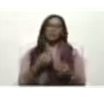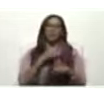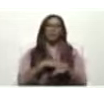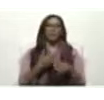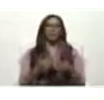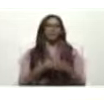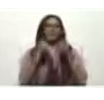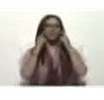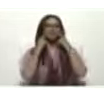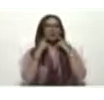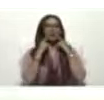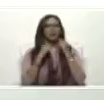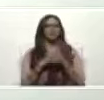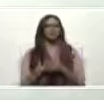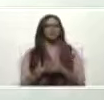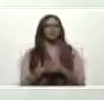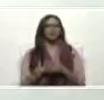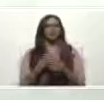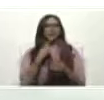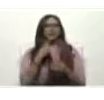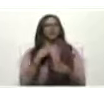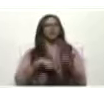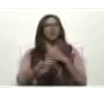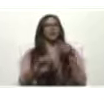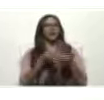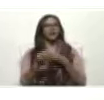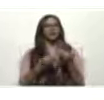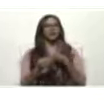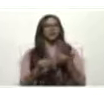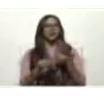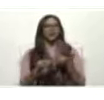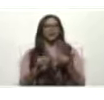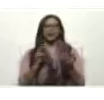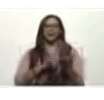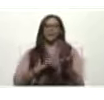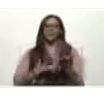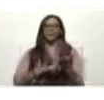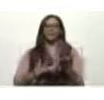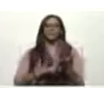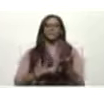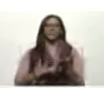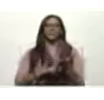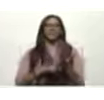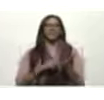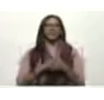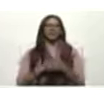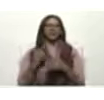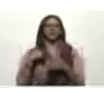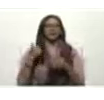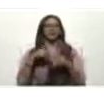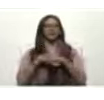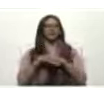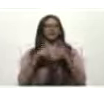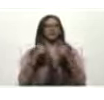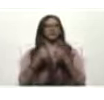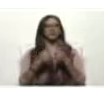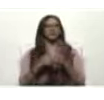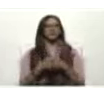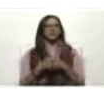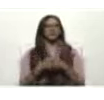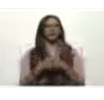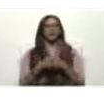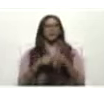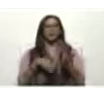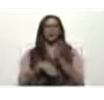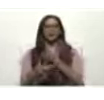qué estás casi llorando? Me dijo, lo vamos a hacer por la vía de los hechos, Gabriela. Yo tengo ese mensaje guardado, presidente. Por la vía de